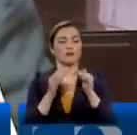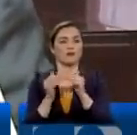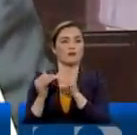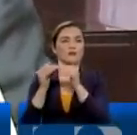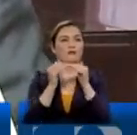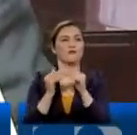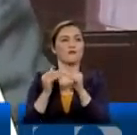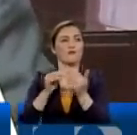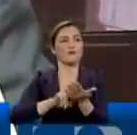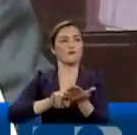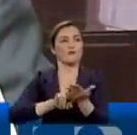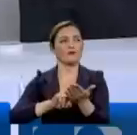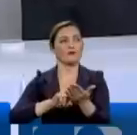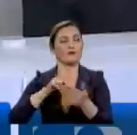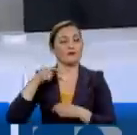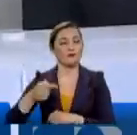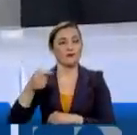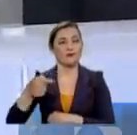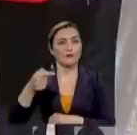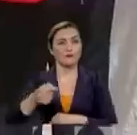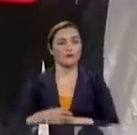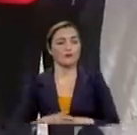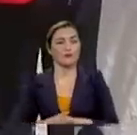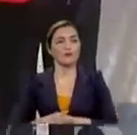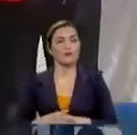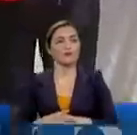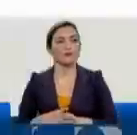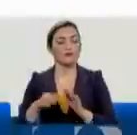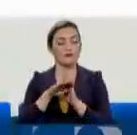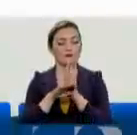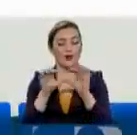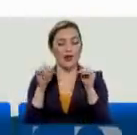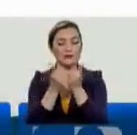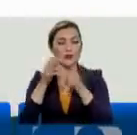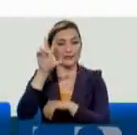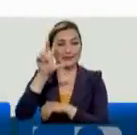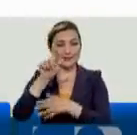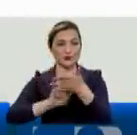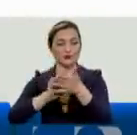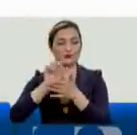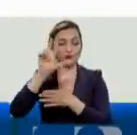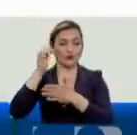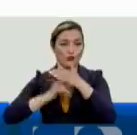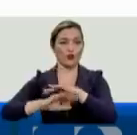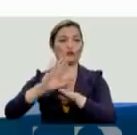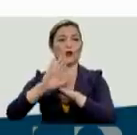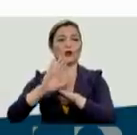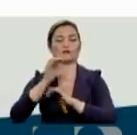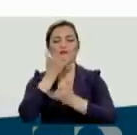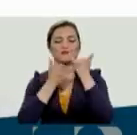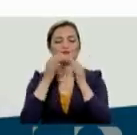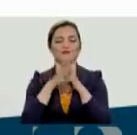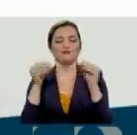Estamos sesionando prácticamente todos los días. En cuanto a las listas de asambleístas nacionales, 3 están calificadas, 3 enviadas a subsanar y